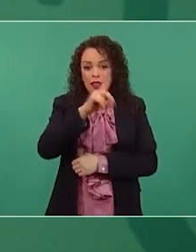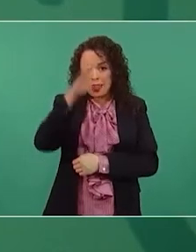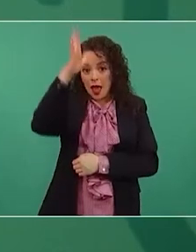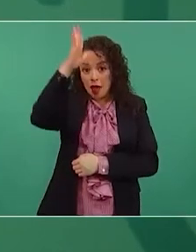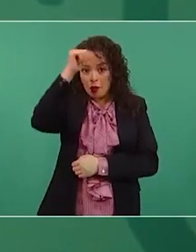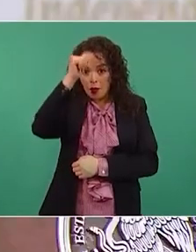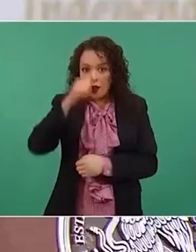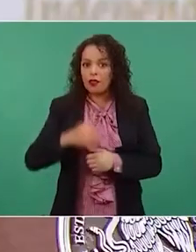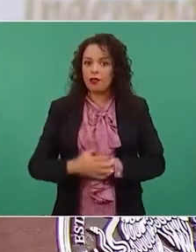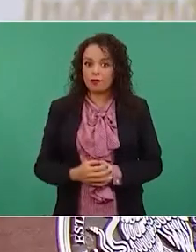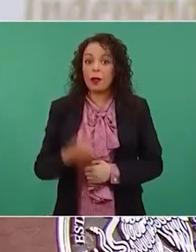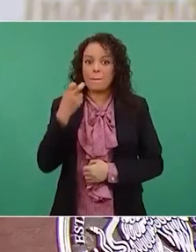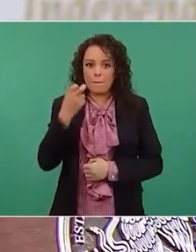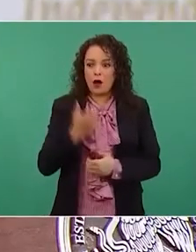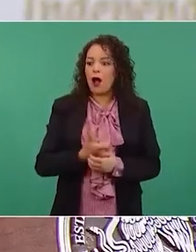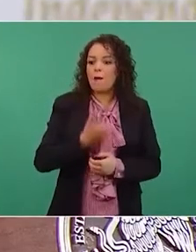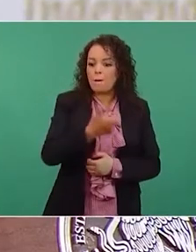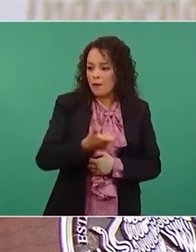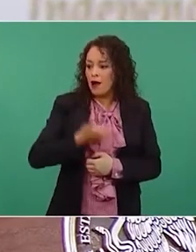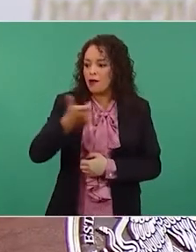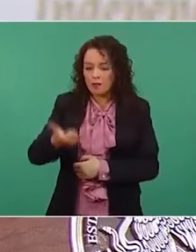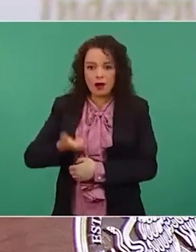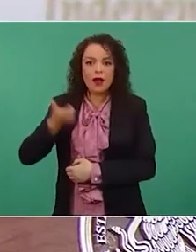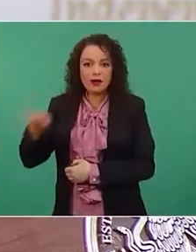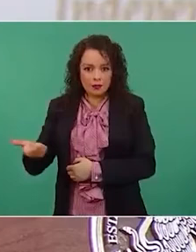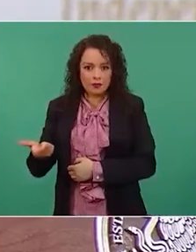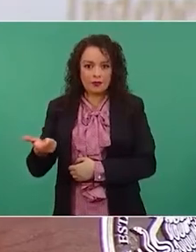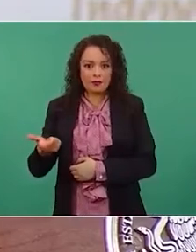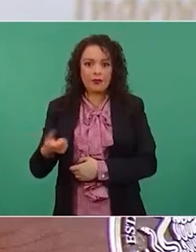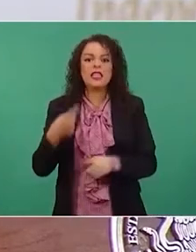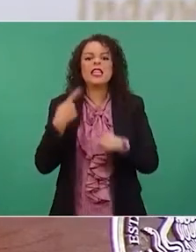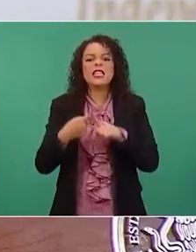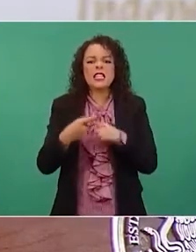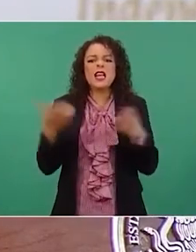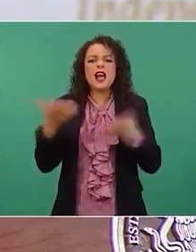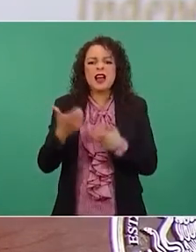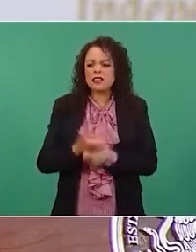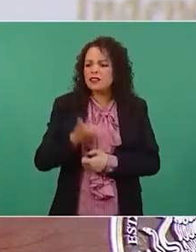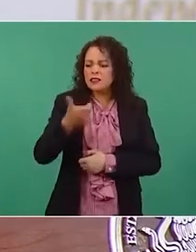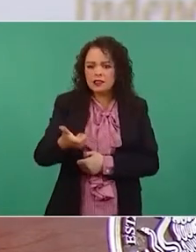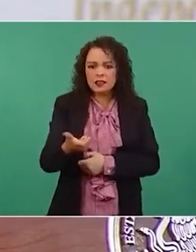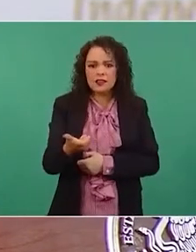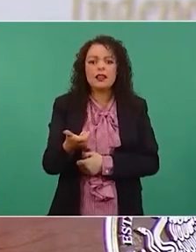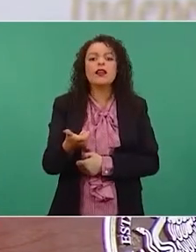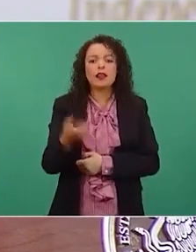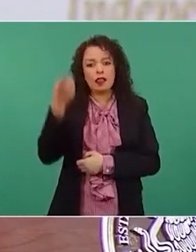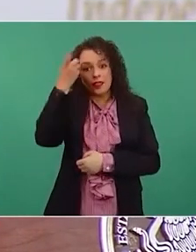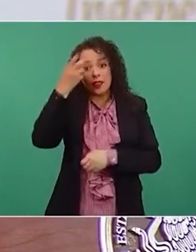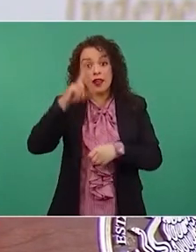Que el dinero lo entregó el director de Pemex de entonces,